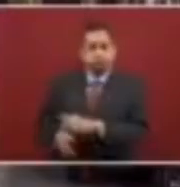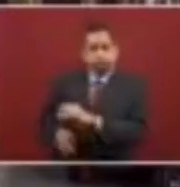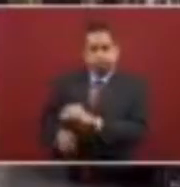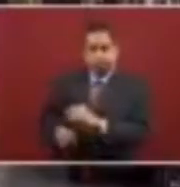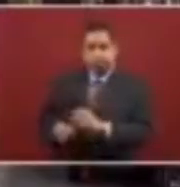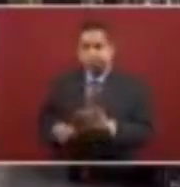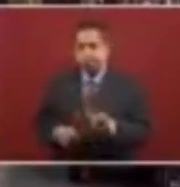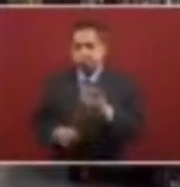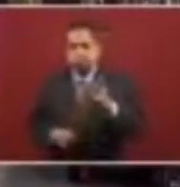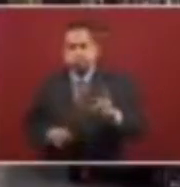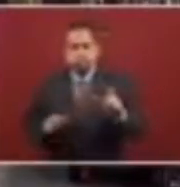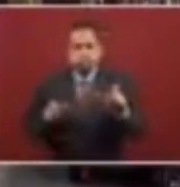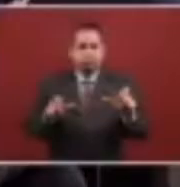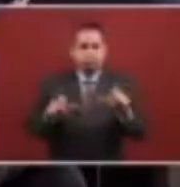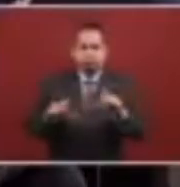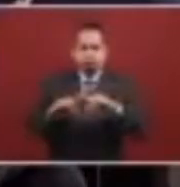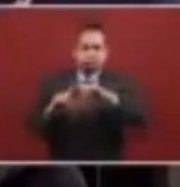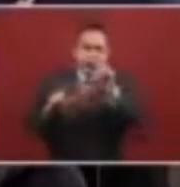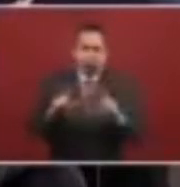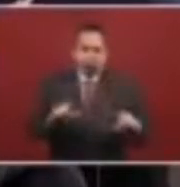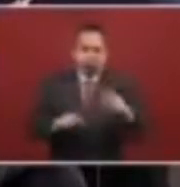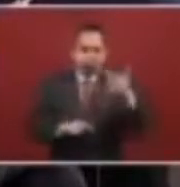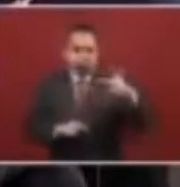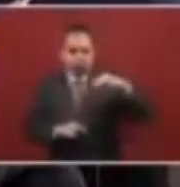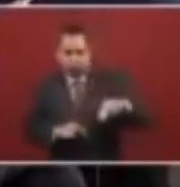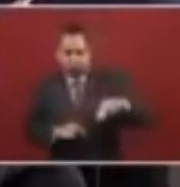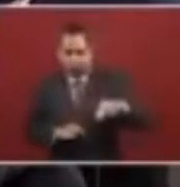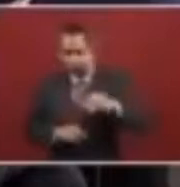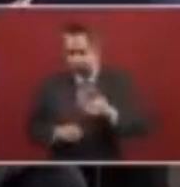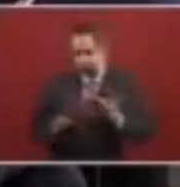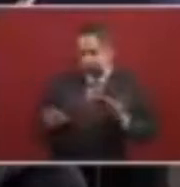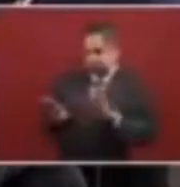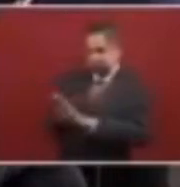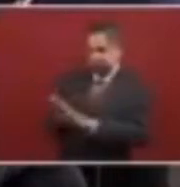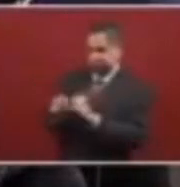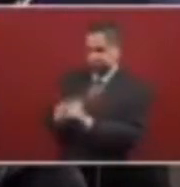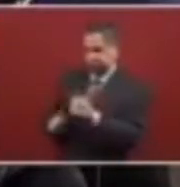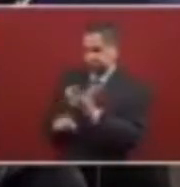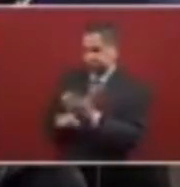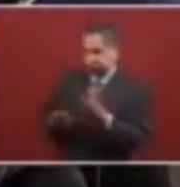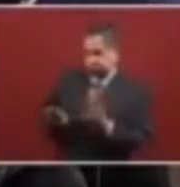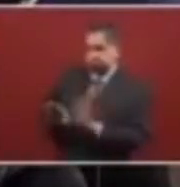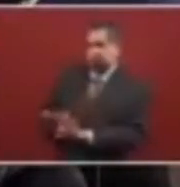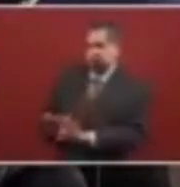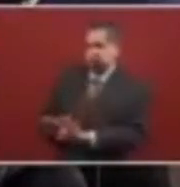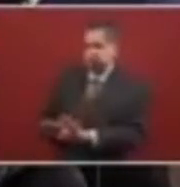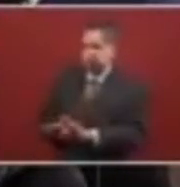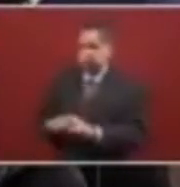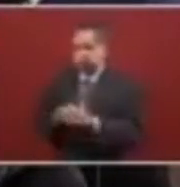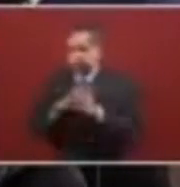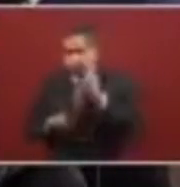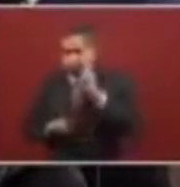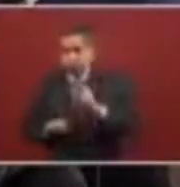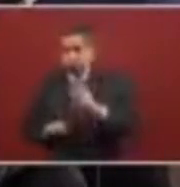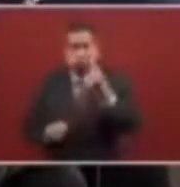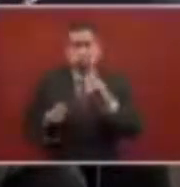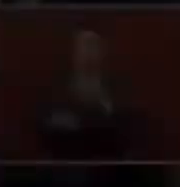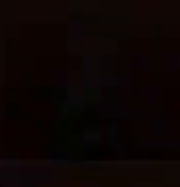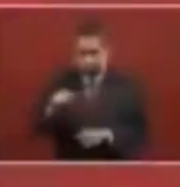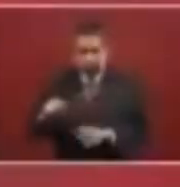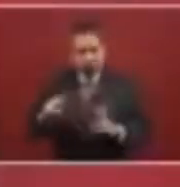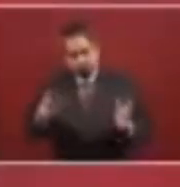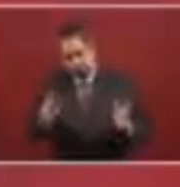La Guardia Nacional sí puede detener a los migrantes para que no crucen a Estados Unidos, porque se veía incluso aquí que estaban separando a una